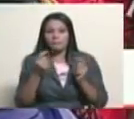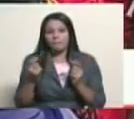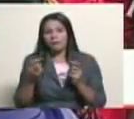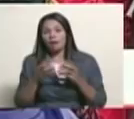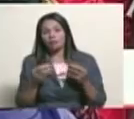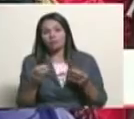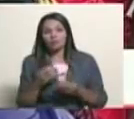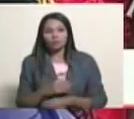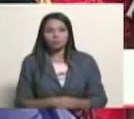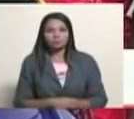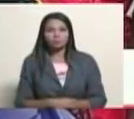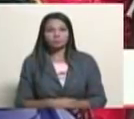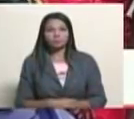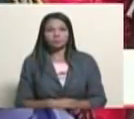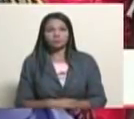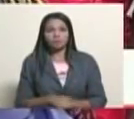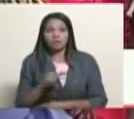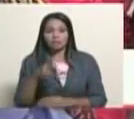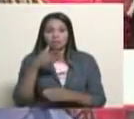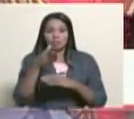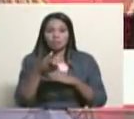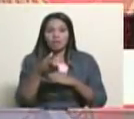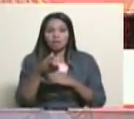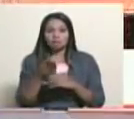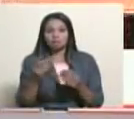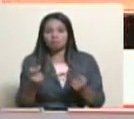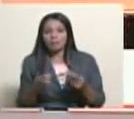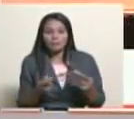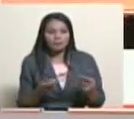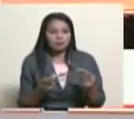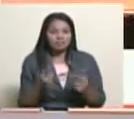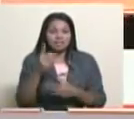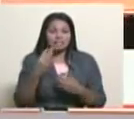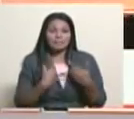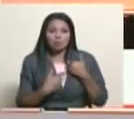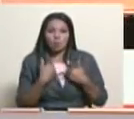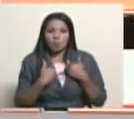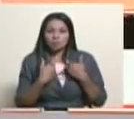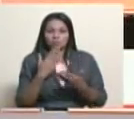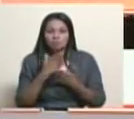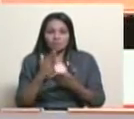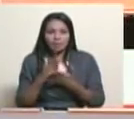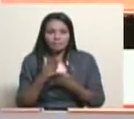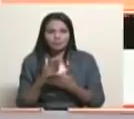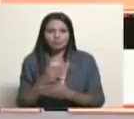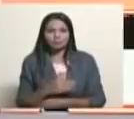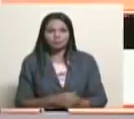allí a la acción. Es la gran preocupación, siempre,